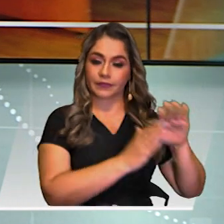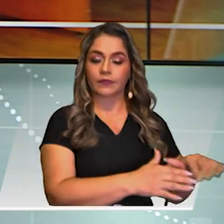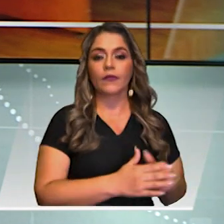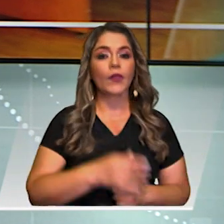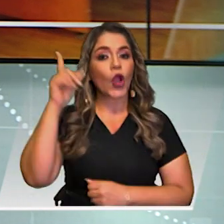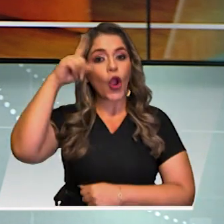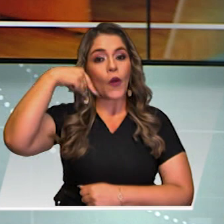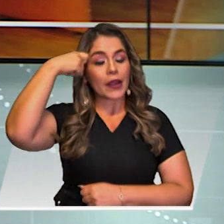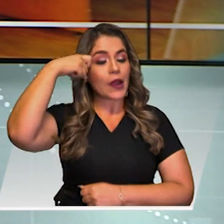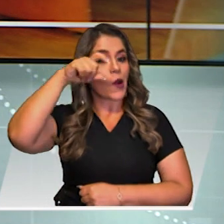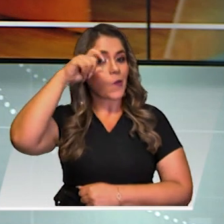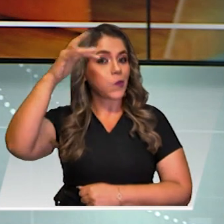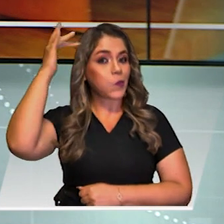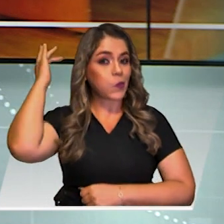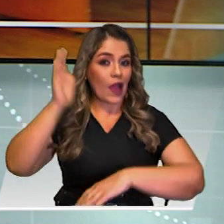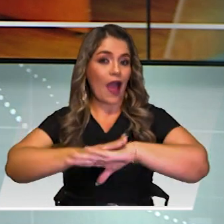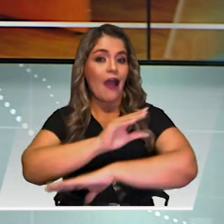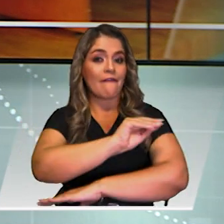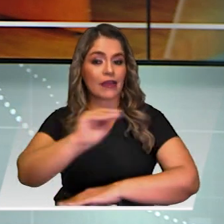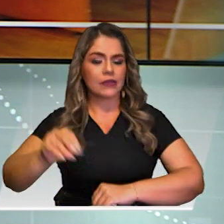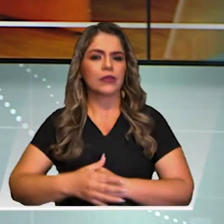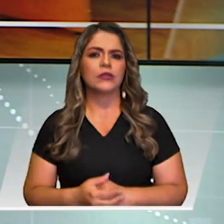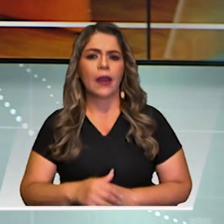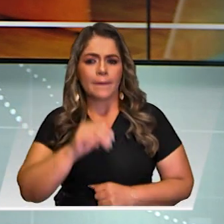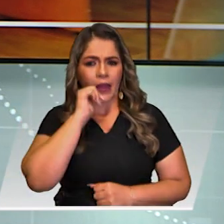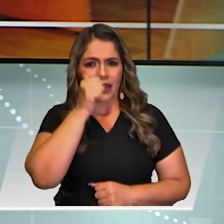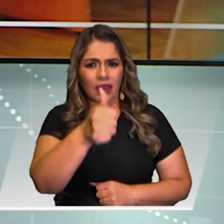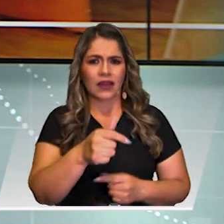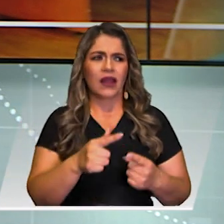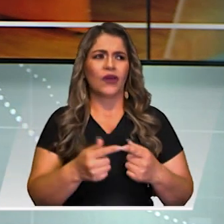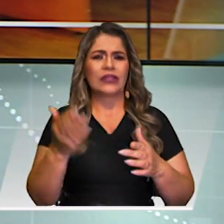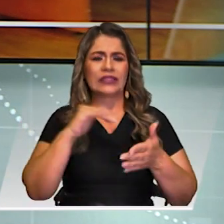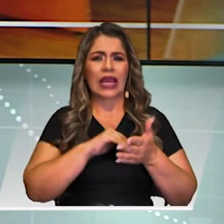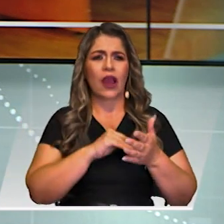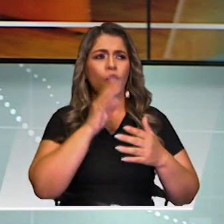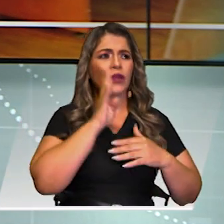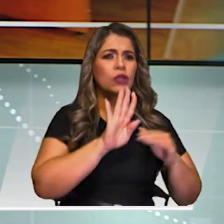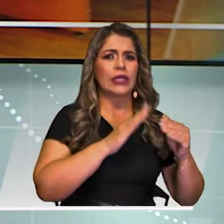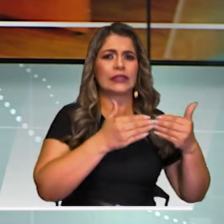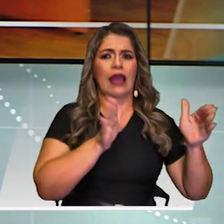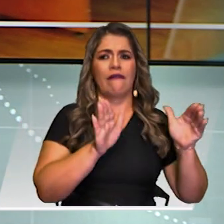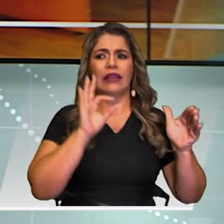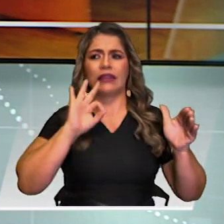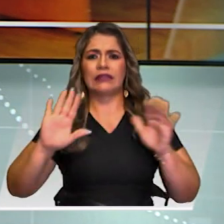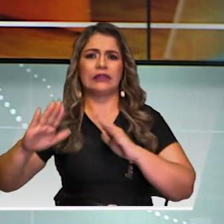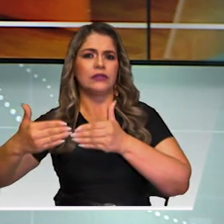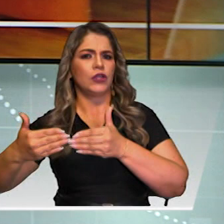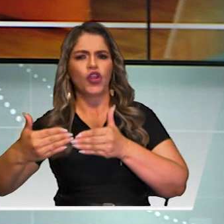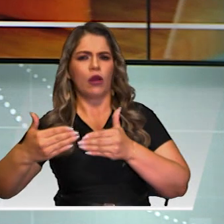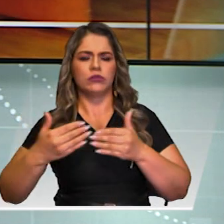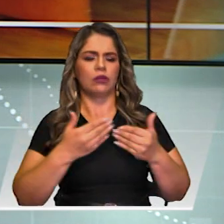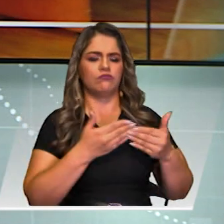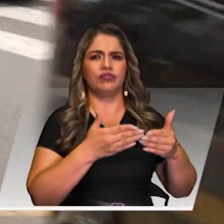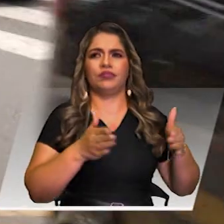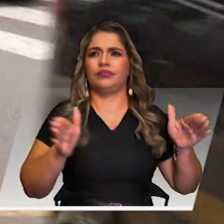las medidas restrictivas en el departamento para garantizar una reactivación económica gradual y segura